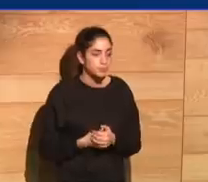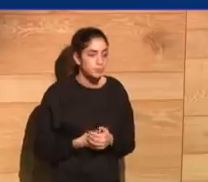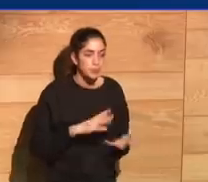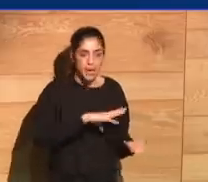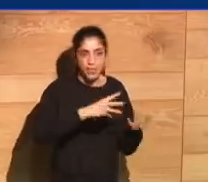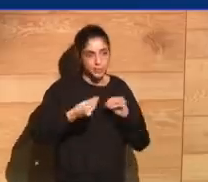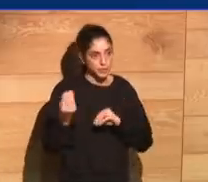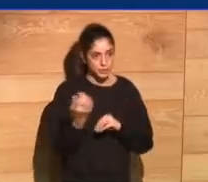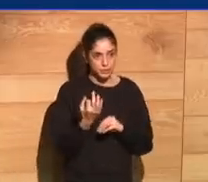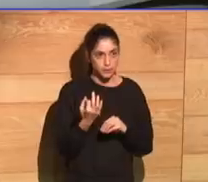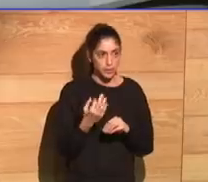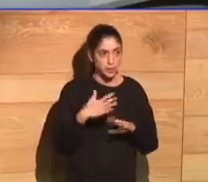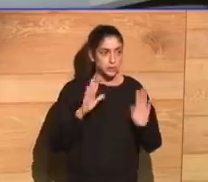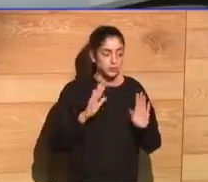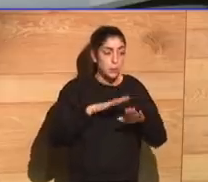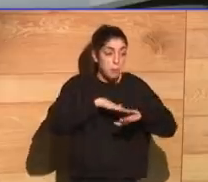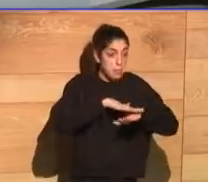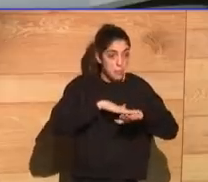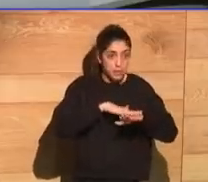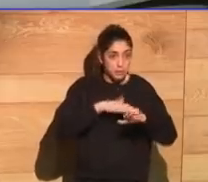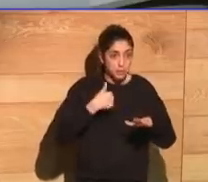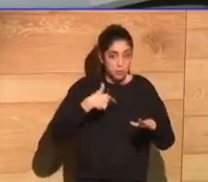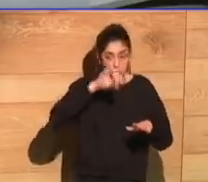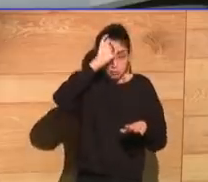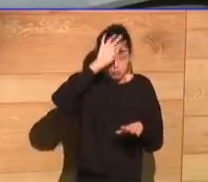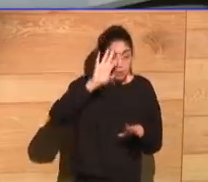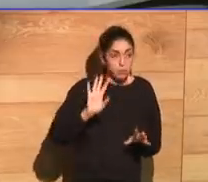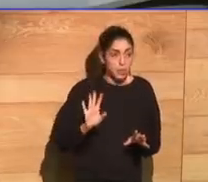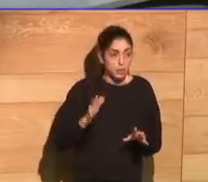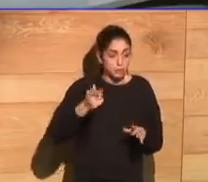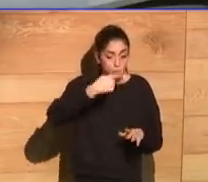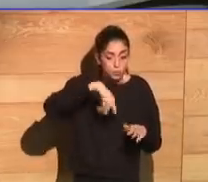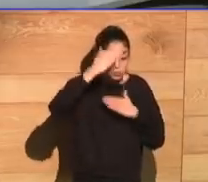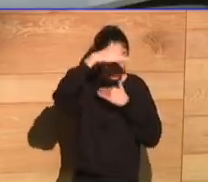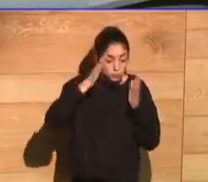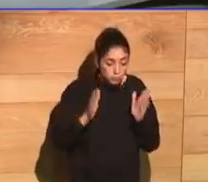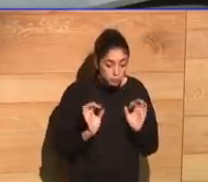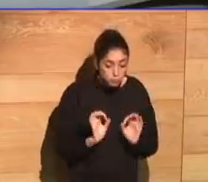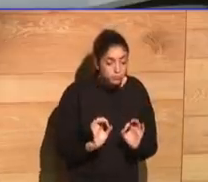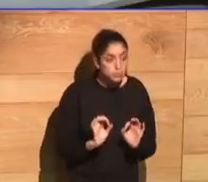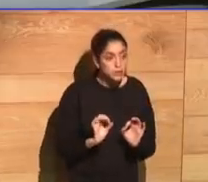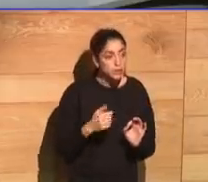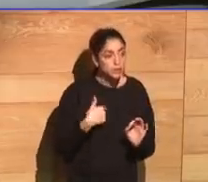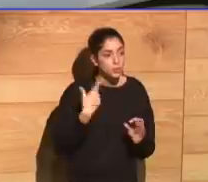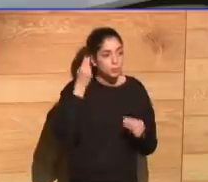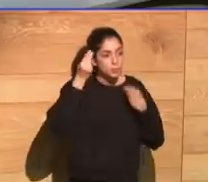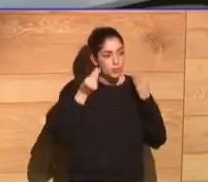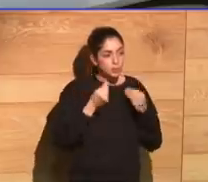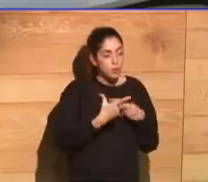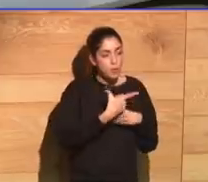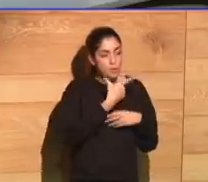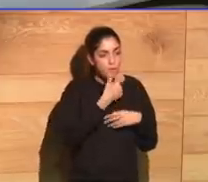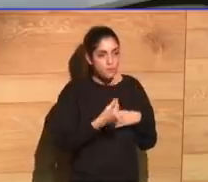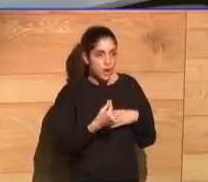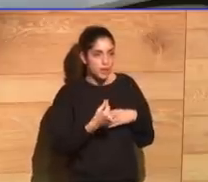no, y que básicamente, y que por eso a mí de repente me ha flipado que nos centremos en esto, básicamente es muy fácil sacar